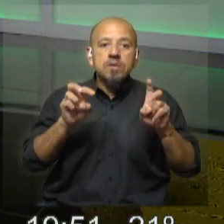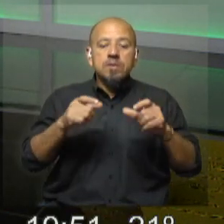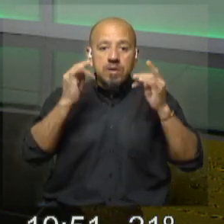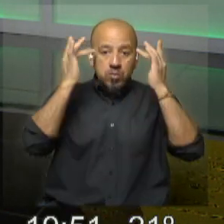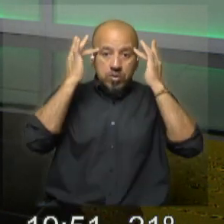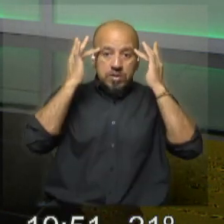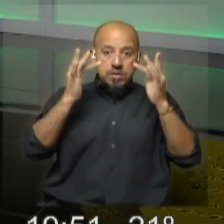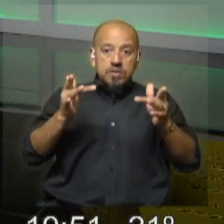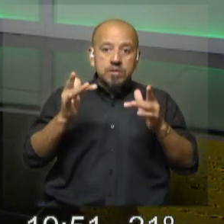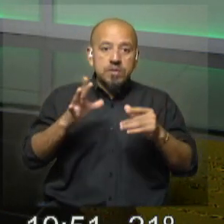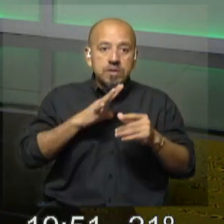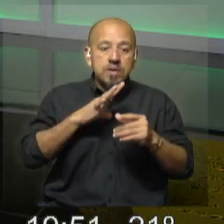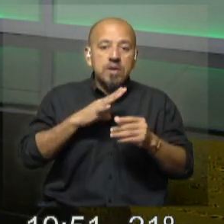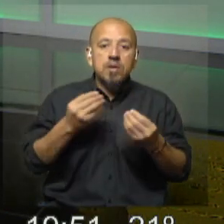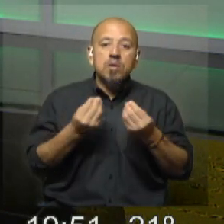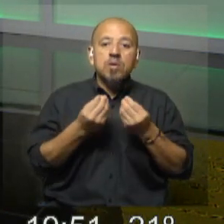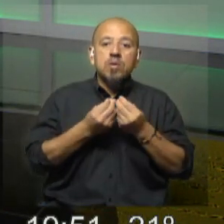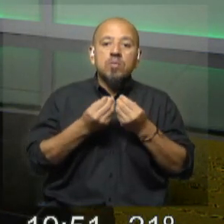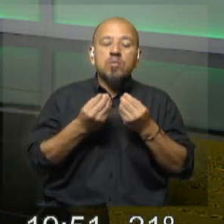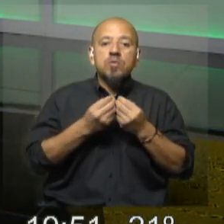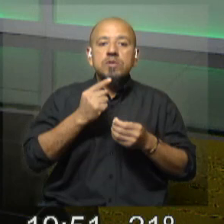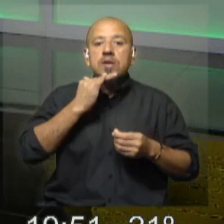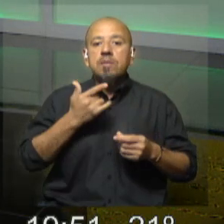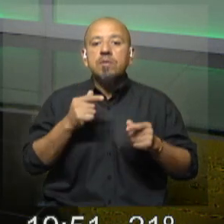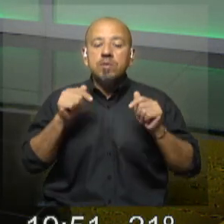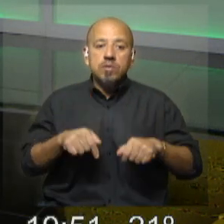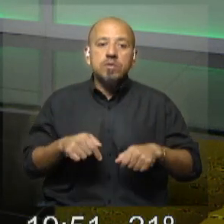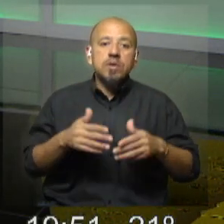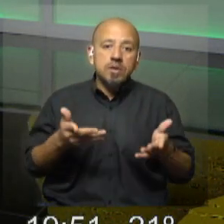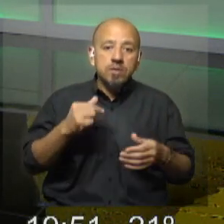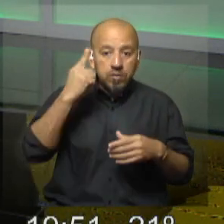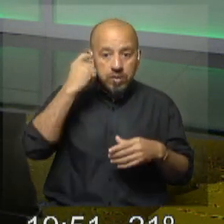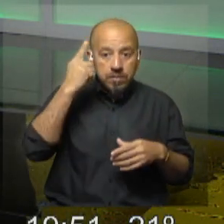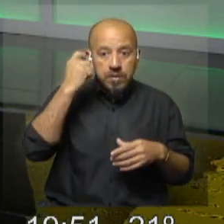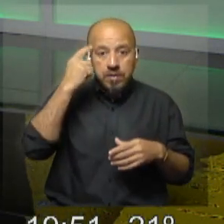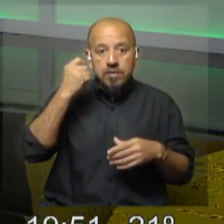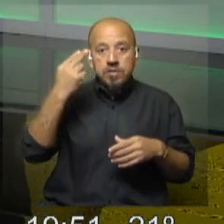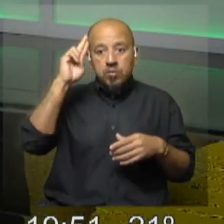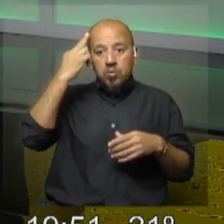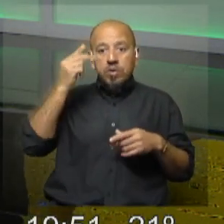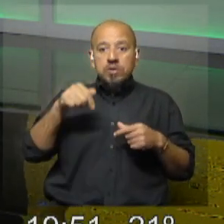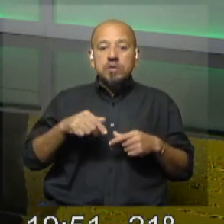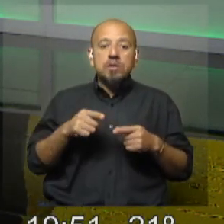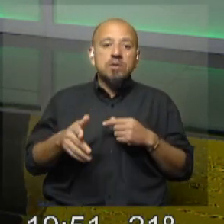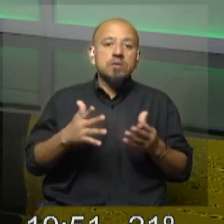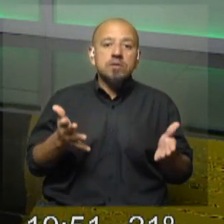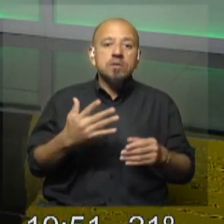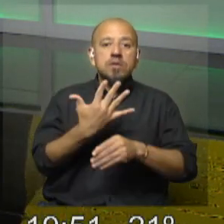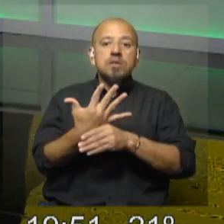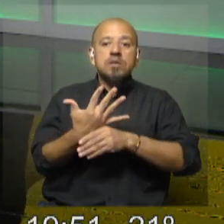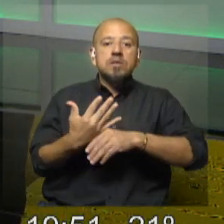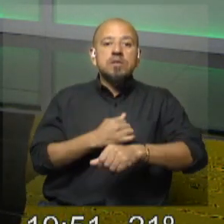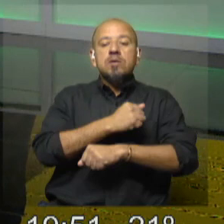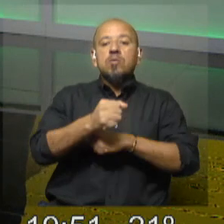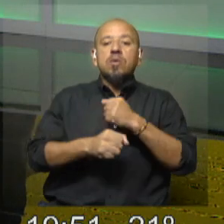educación, que ha habido muchos ejemplos de esto en la región y esta, bueno, fue la experiencia uruguaya que no duró más de 5 años